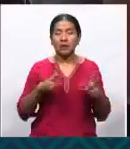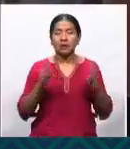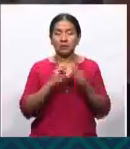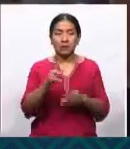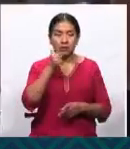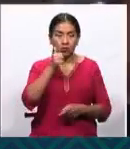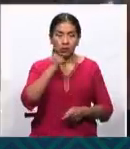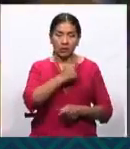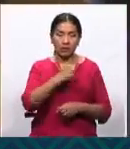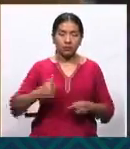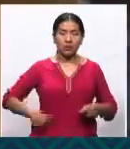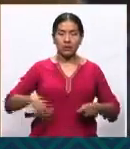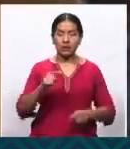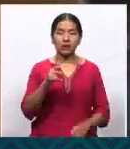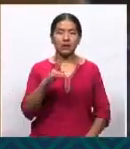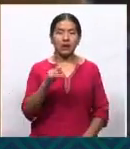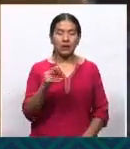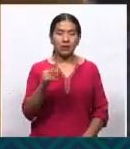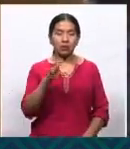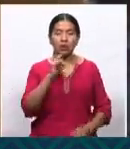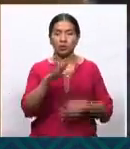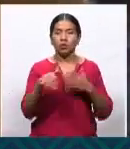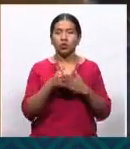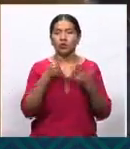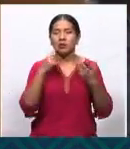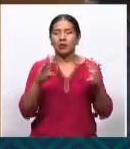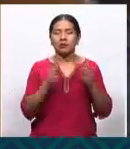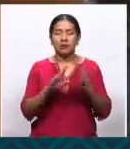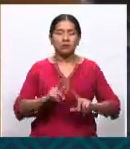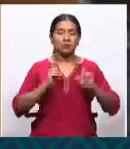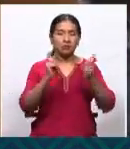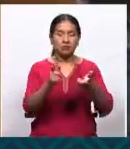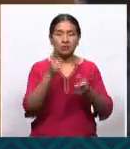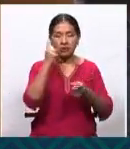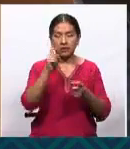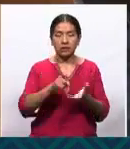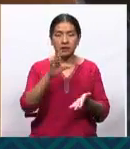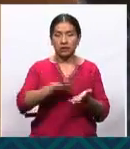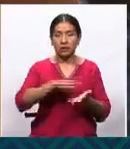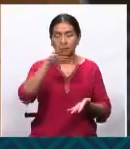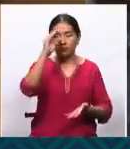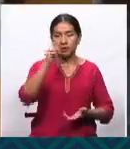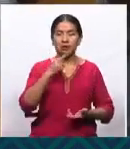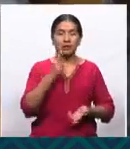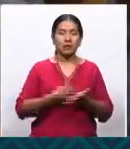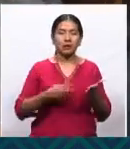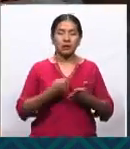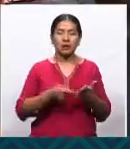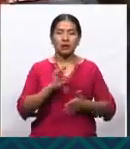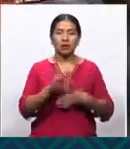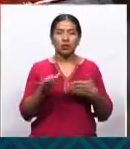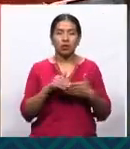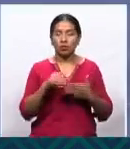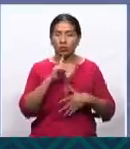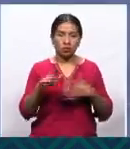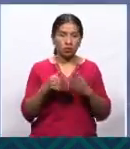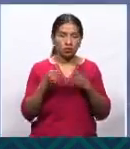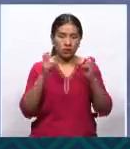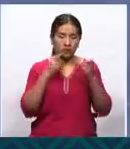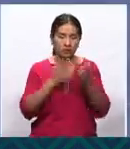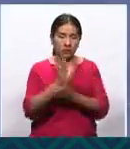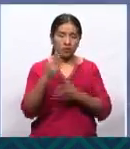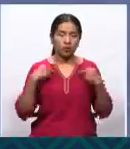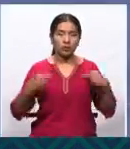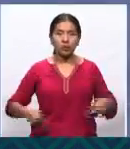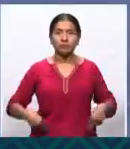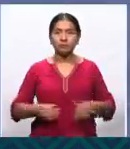diputada Estefanía Morales pidió a representantes de organismos internacionales tomar conocimiento de este hecho que vulnera los derechos humanos. Nosotros más